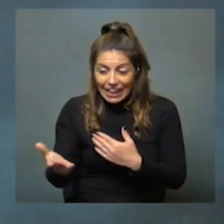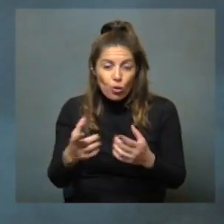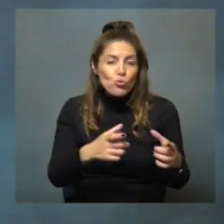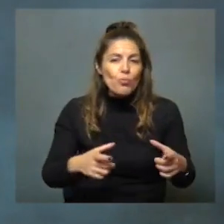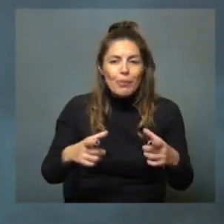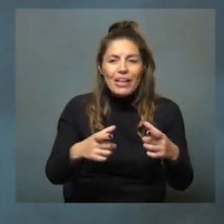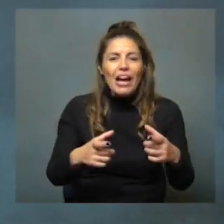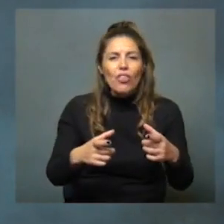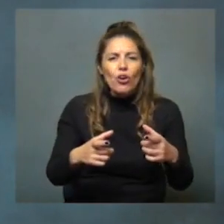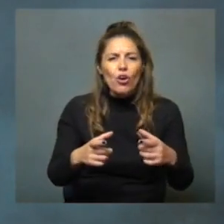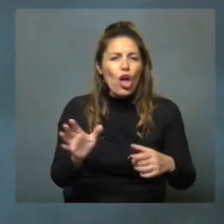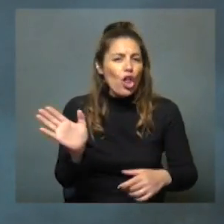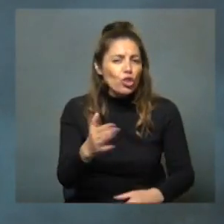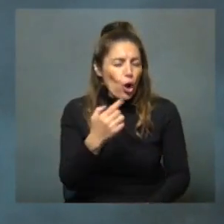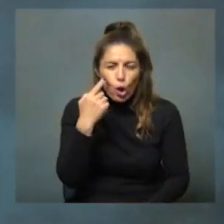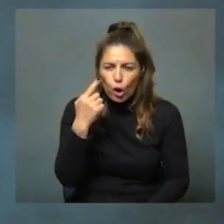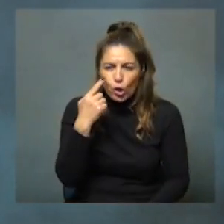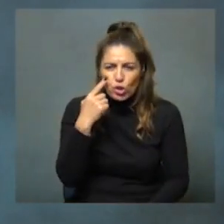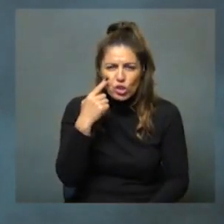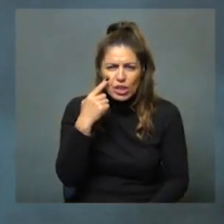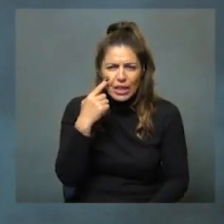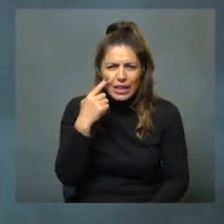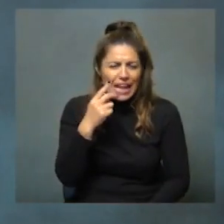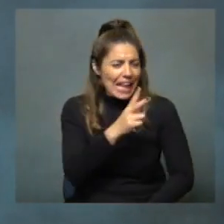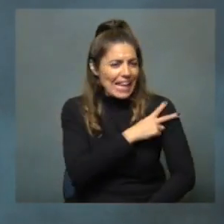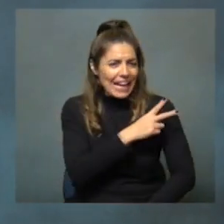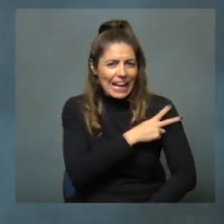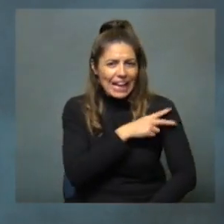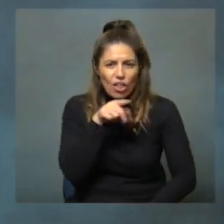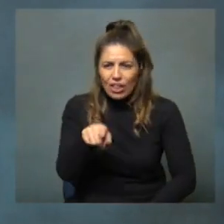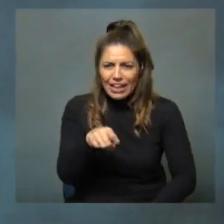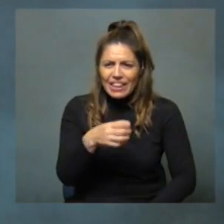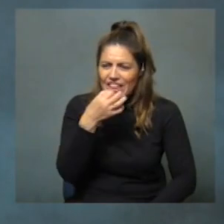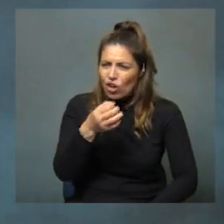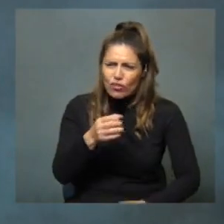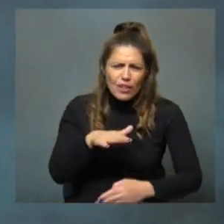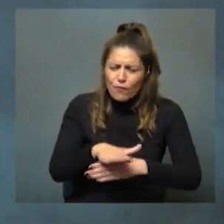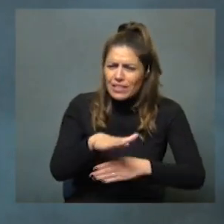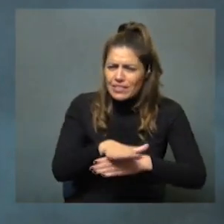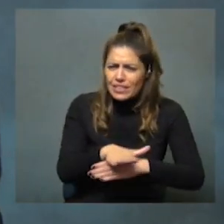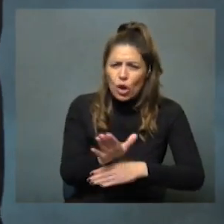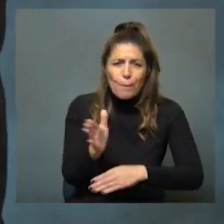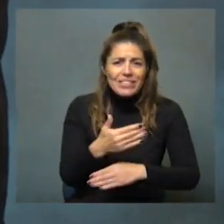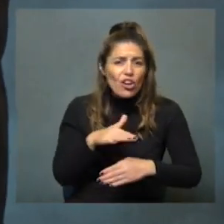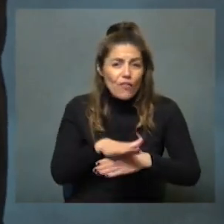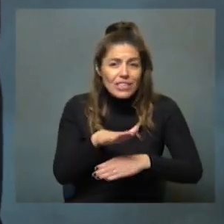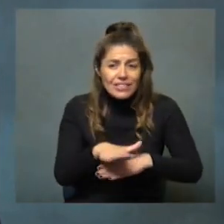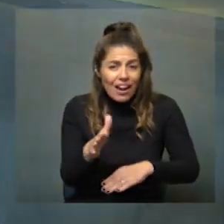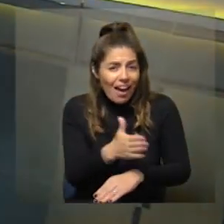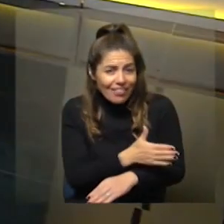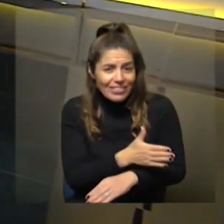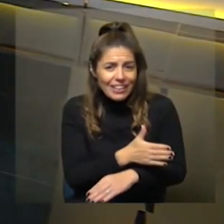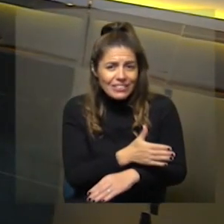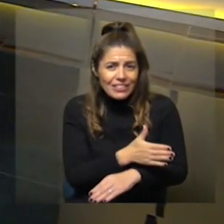supermercado. Todos lo conocían, todos. El encargado de ahí me dijo, loco, te felicito. O sea, ya me empezaron a felicitar antes de que pasara. O sea,